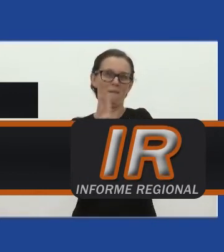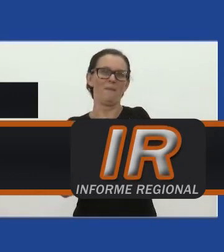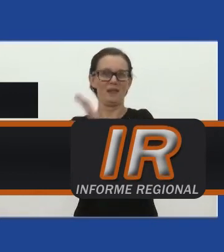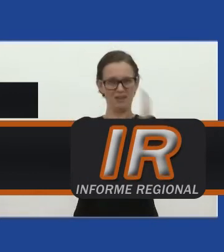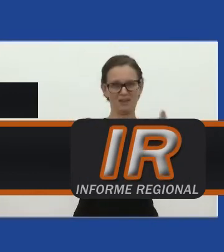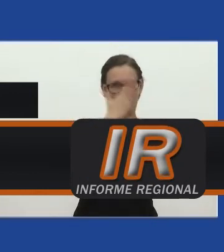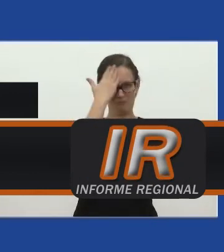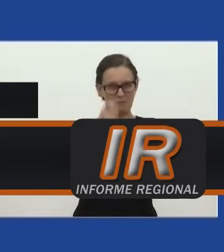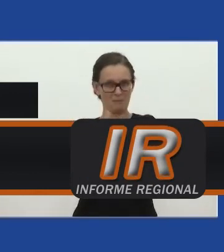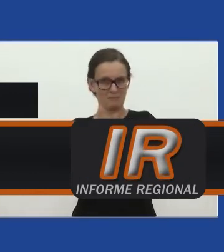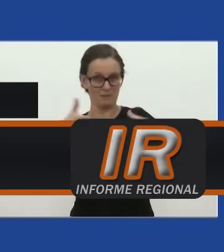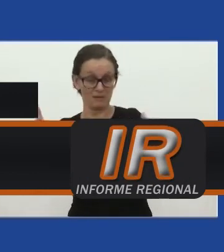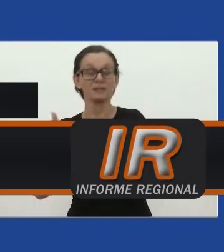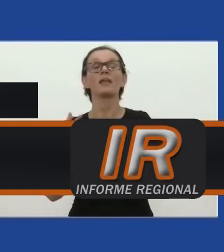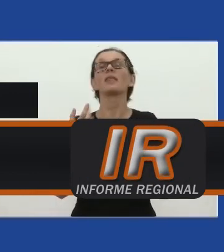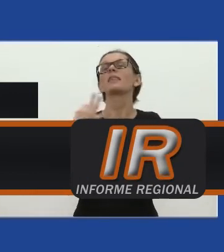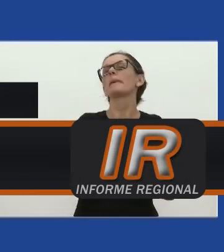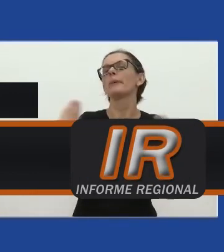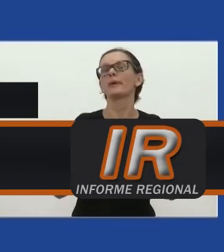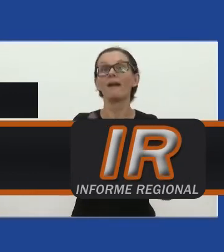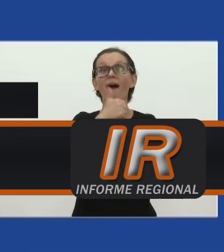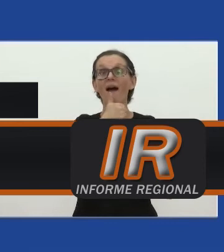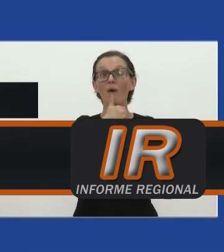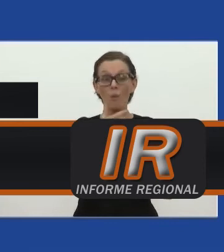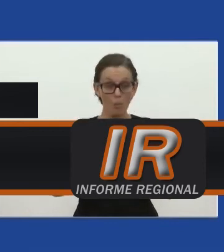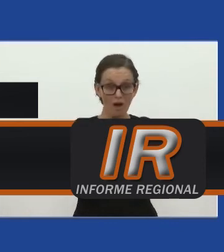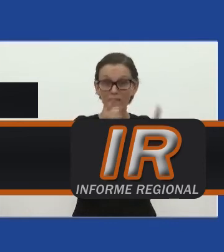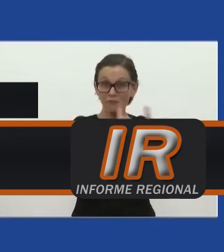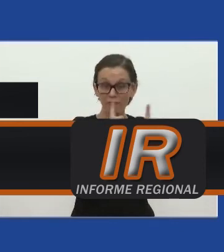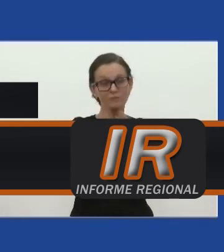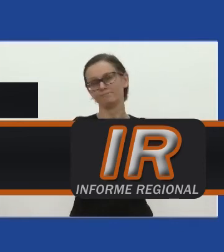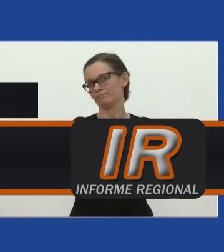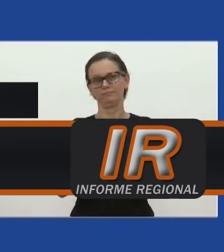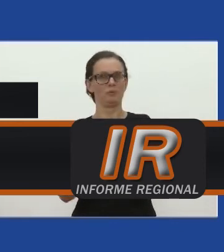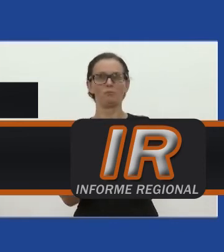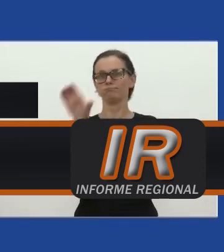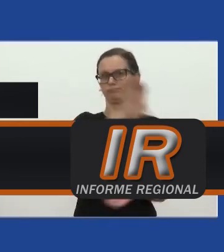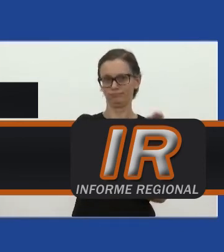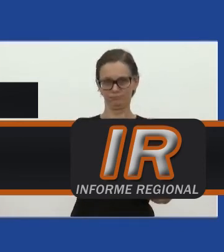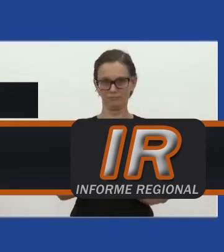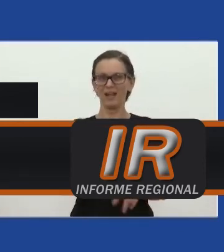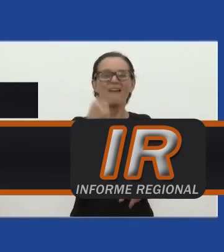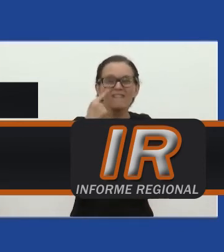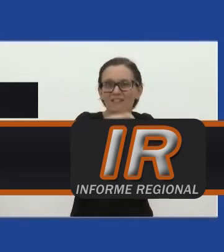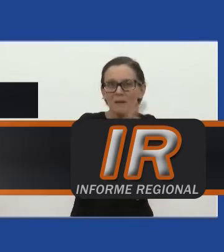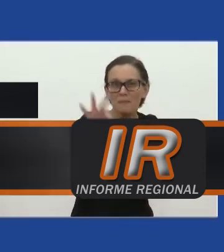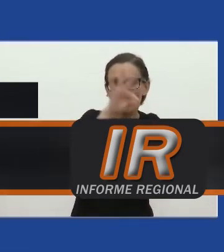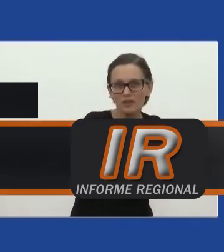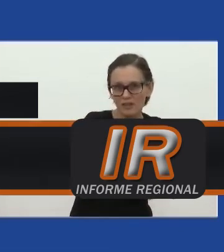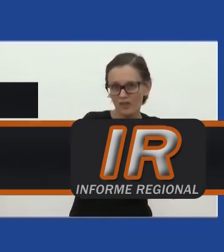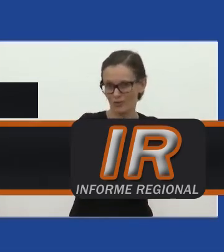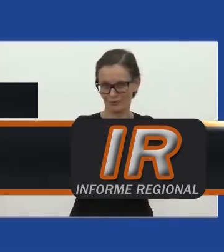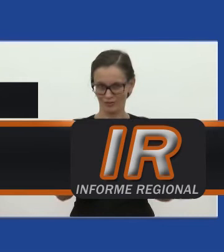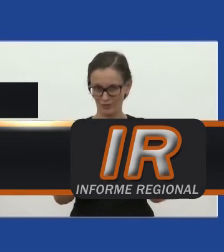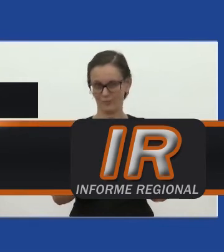todo lo que sea acumulación de agua que pueda llegar a ser criadero de mosquitos. Entonces, cosas que podemos hacer día